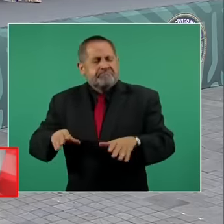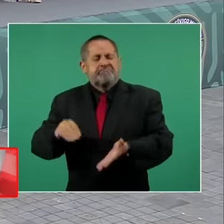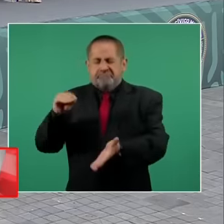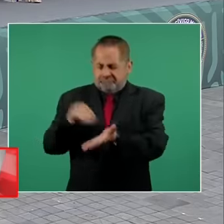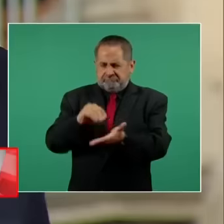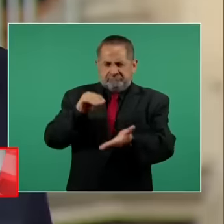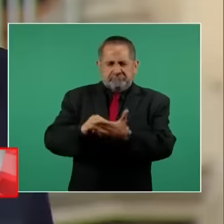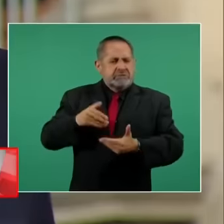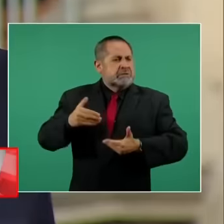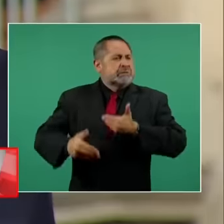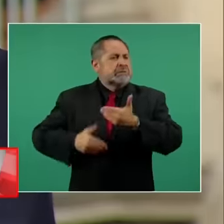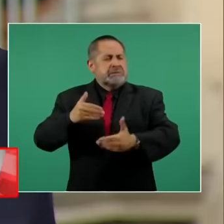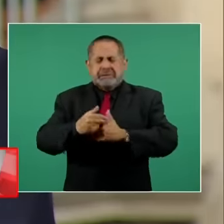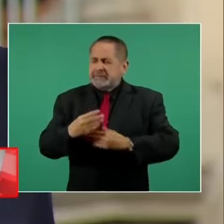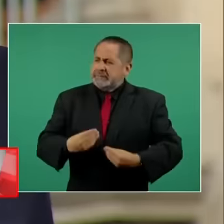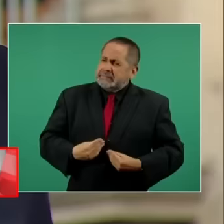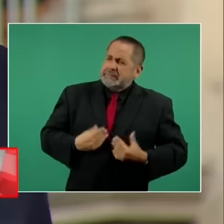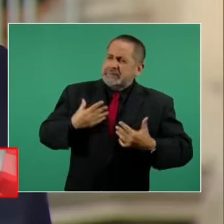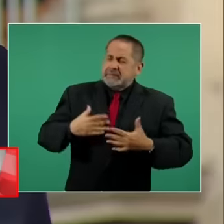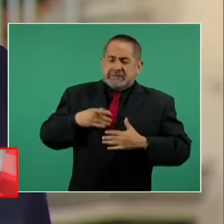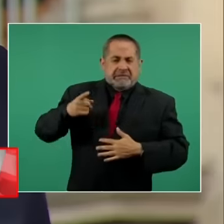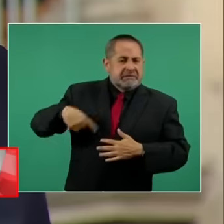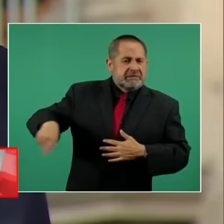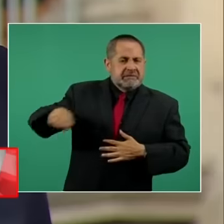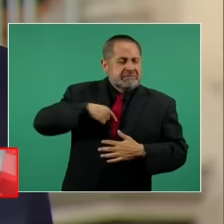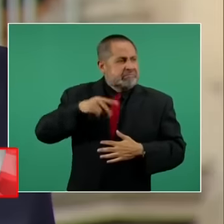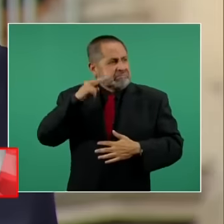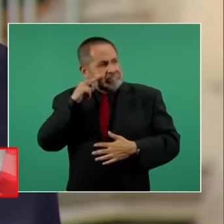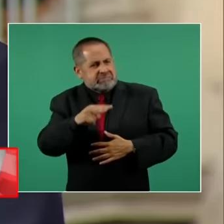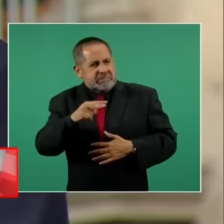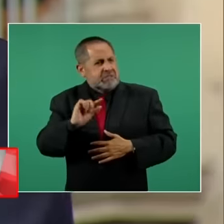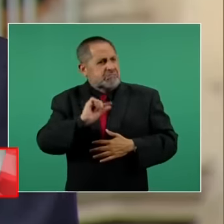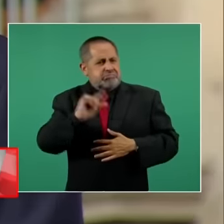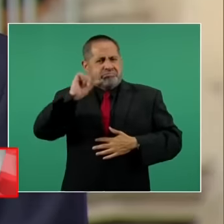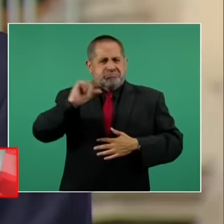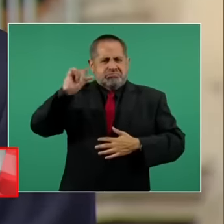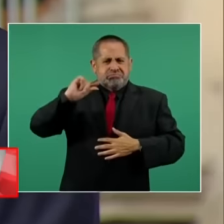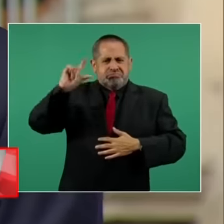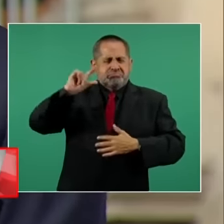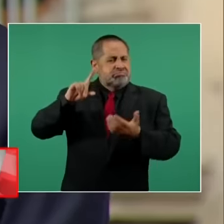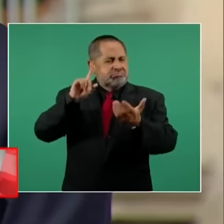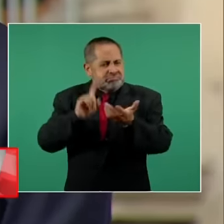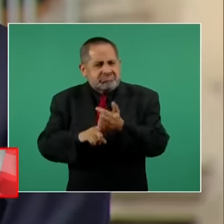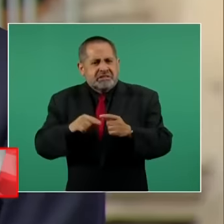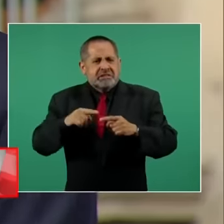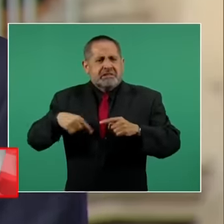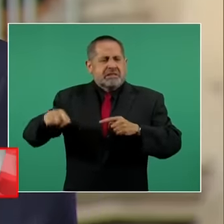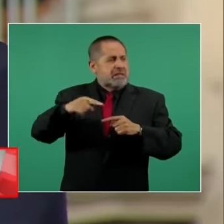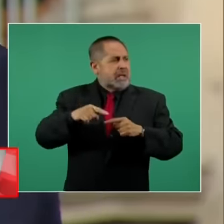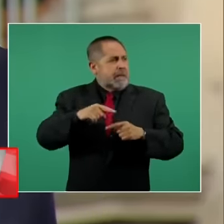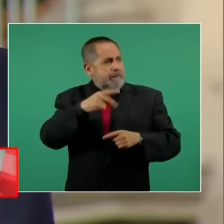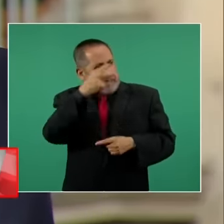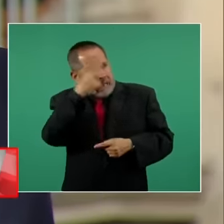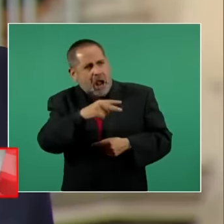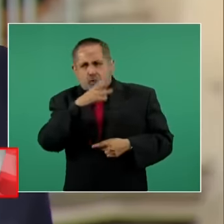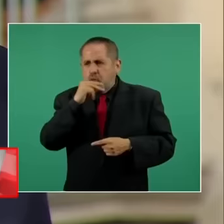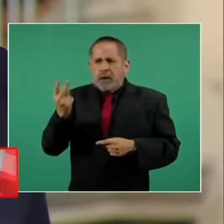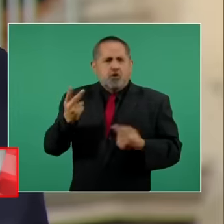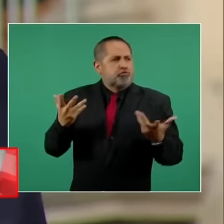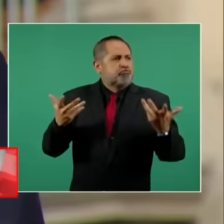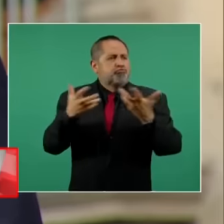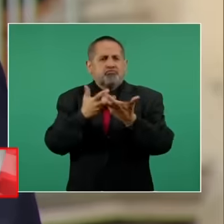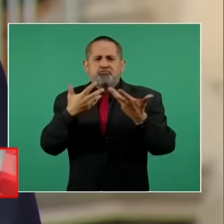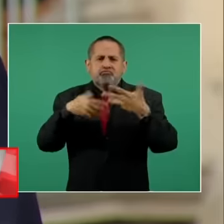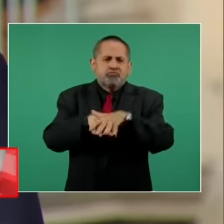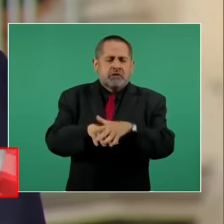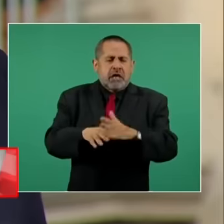el patrimonio común levantado por una infinita lista de prestigiosos intelectuales y artistas de ambas naciones. Nos unen